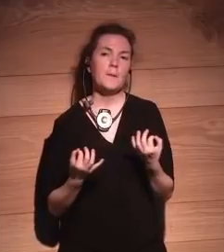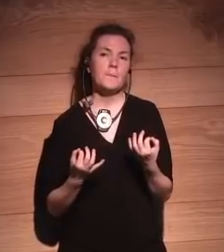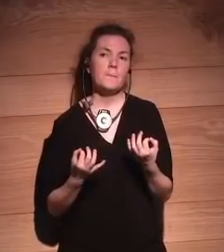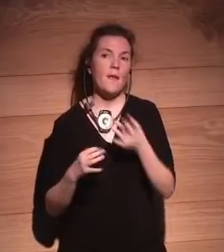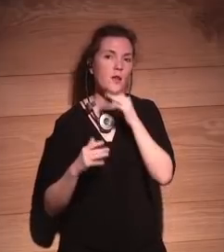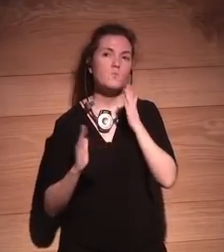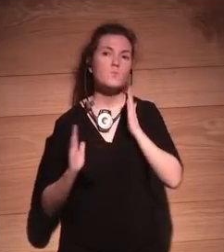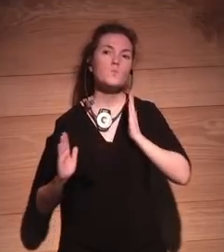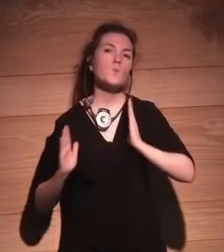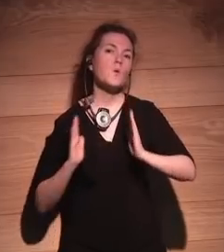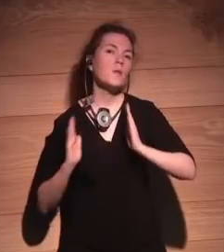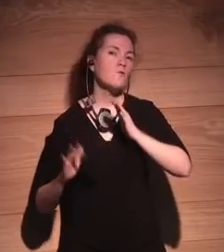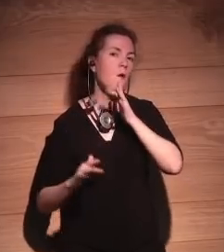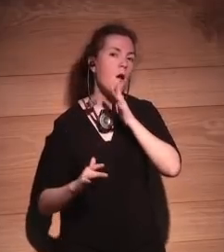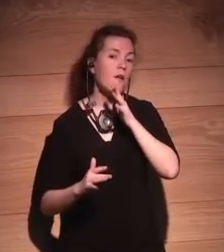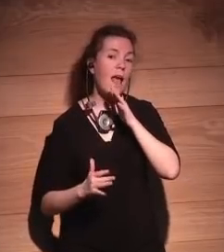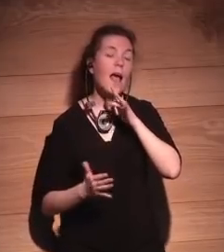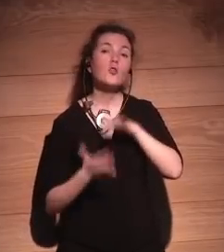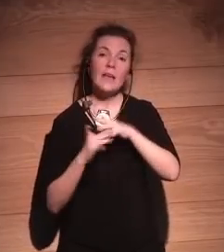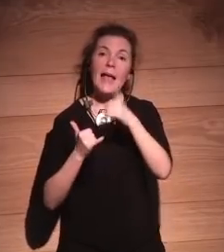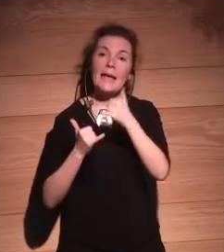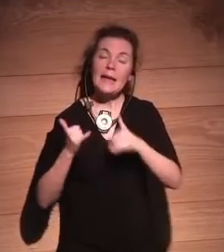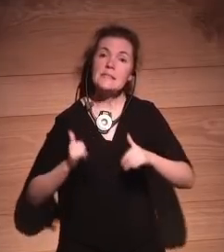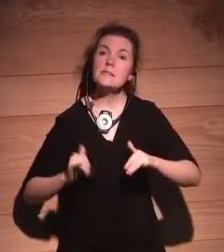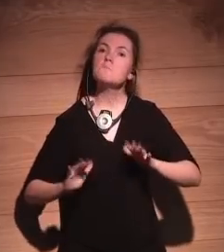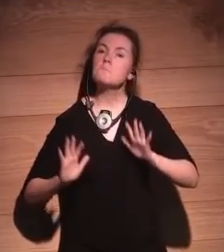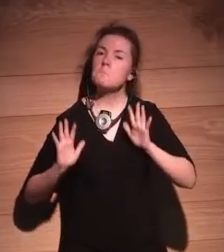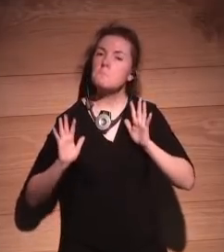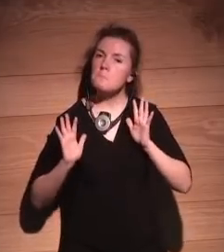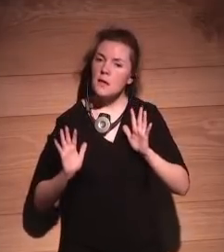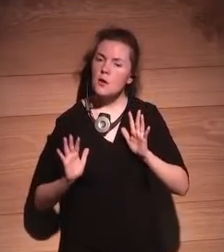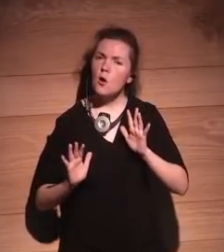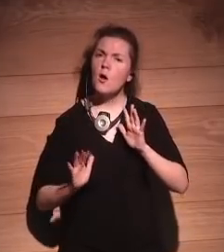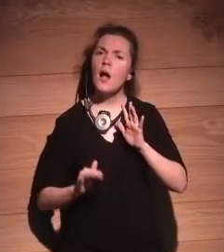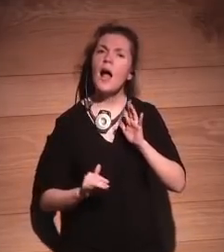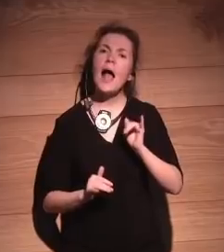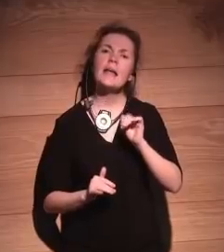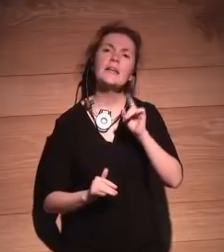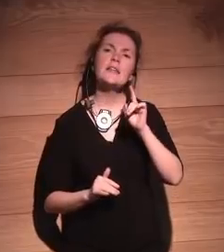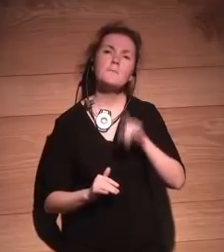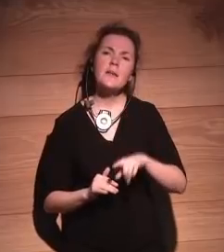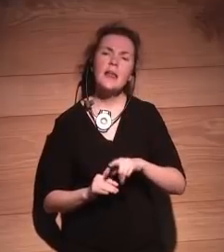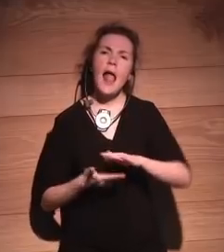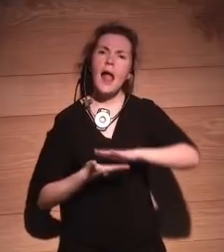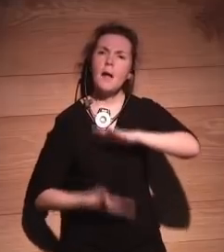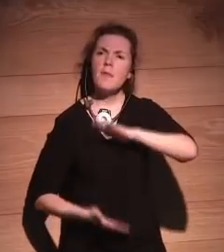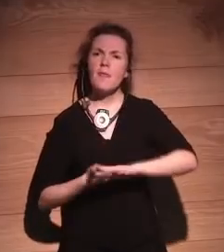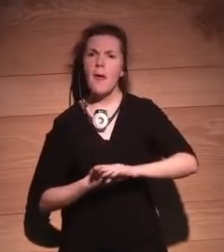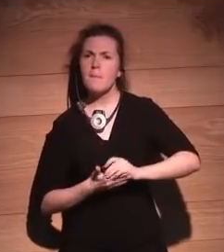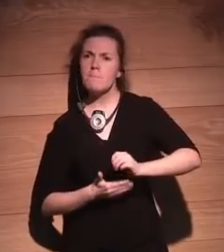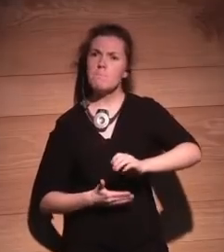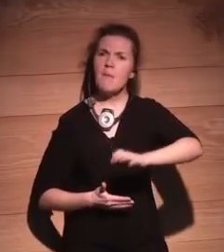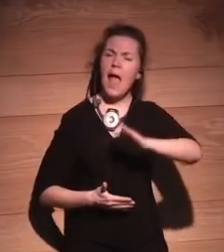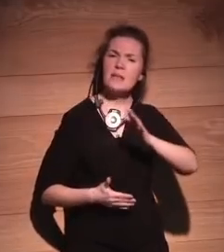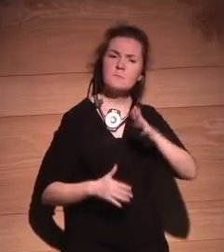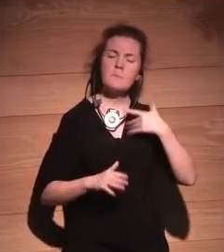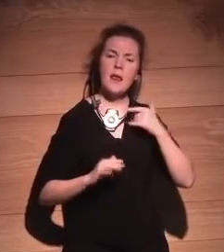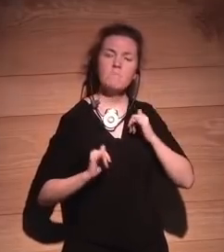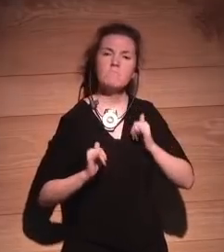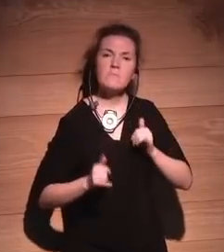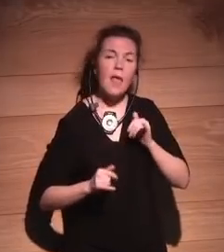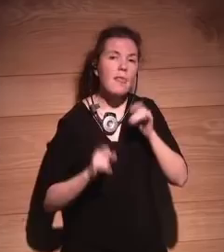en un momento en el que, pese a la crisis, tenemos la mayor capacidad para llegar y descubrir